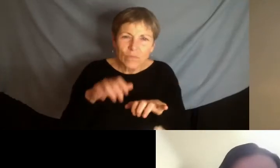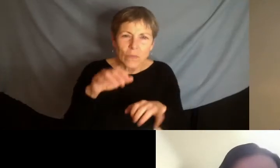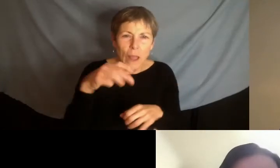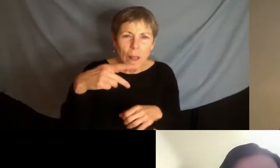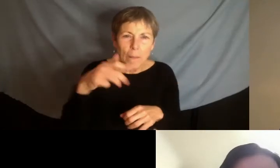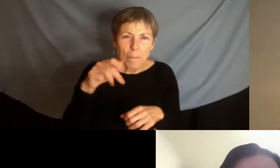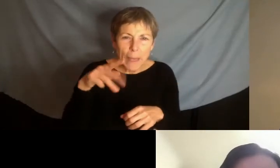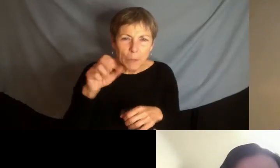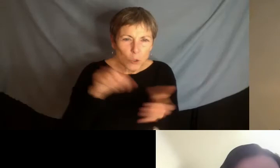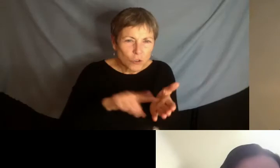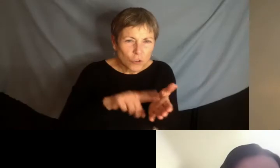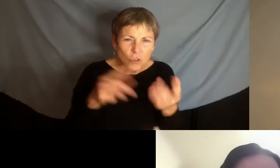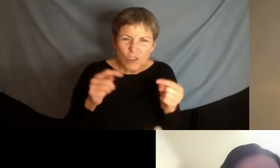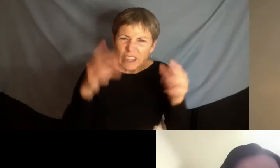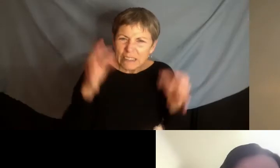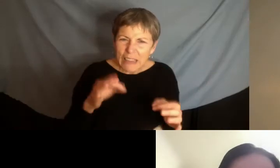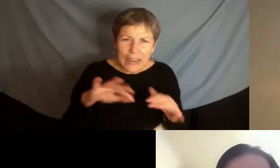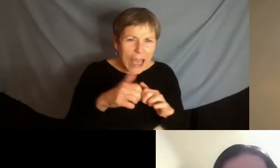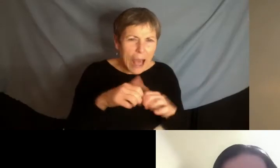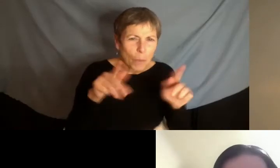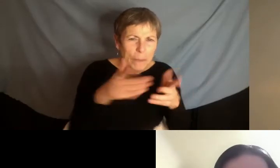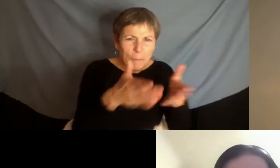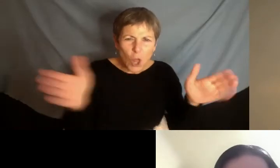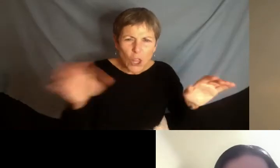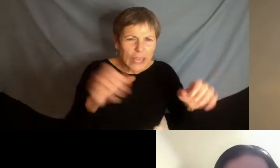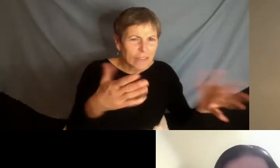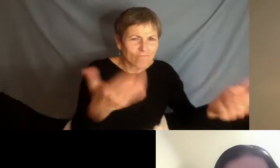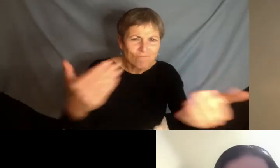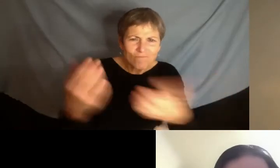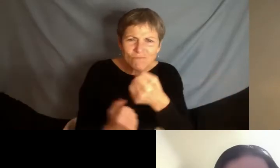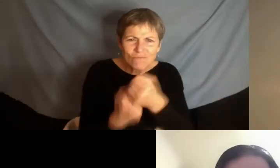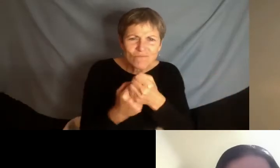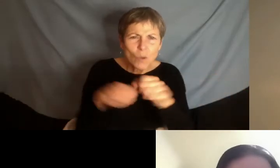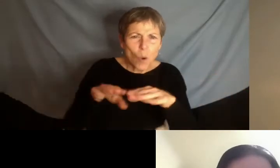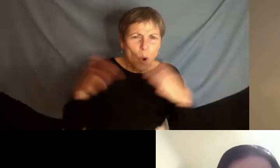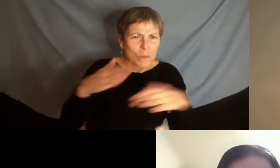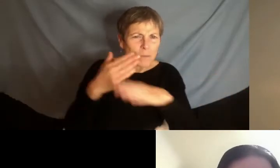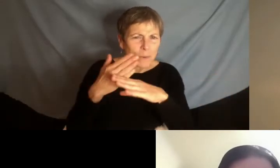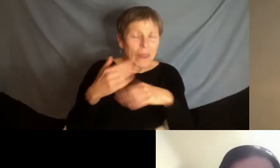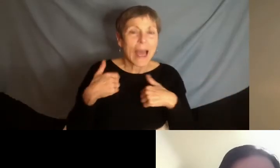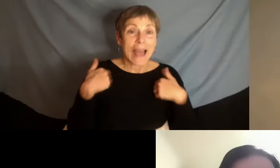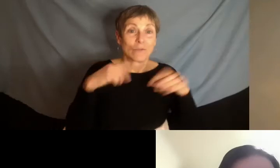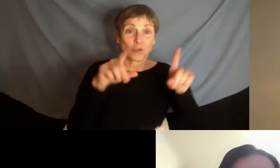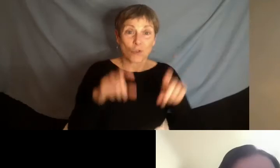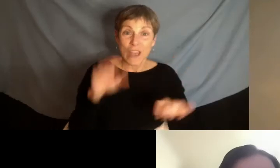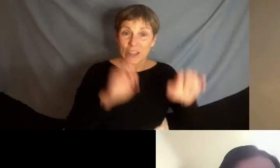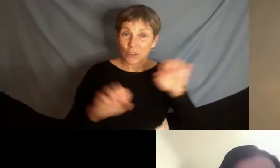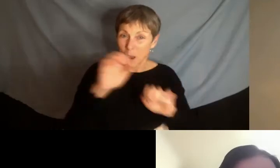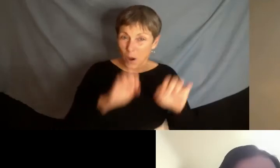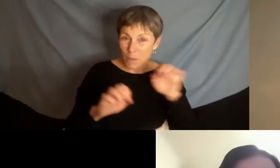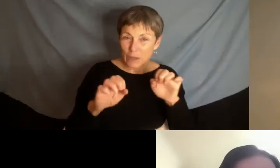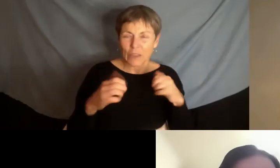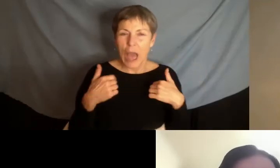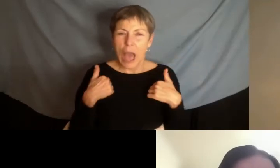de los trabajos que estoy haciendo, pero lo que estoy tratando de hacer es este apoyo público para fronteras abiertas y estoy haciendo